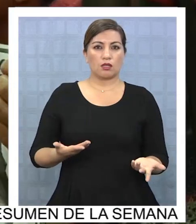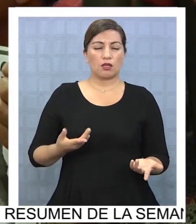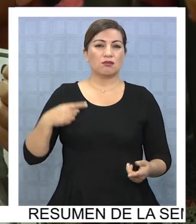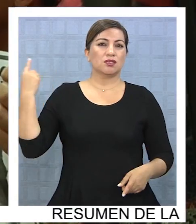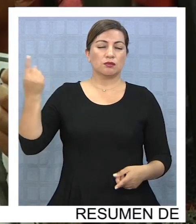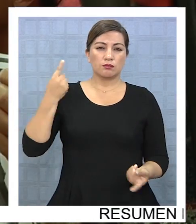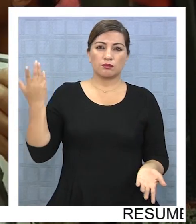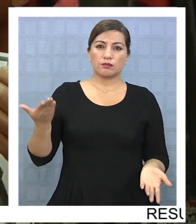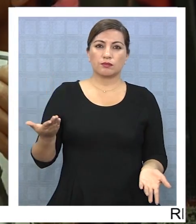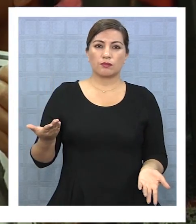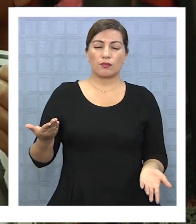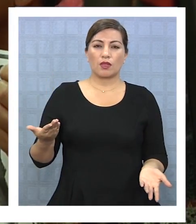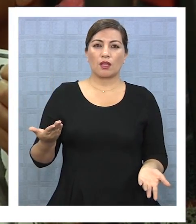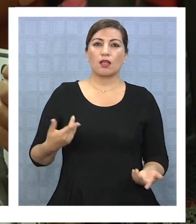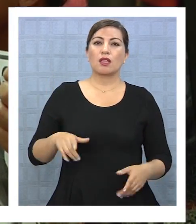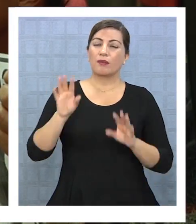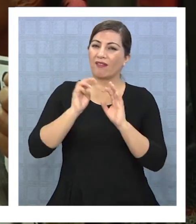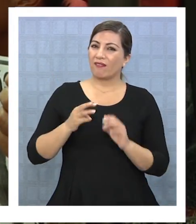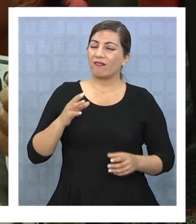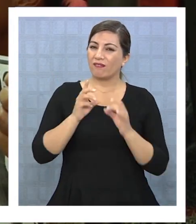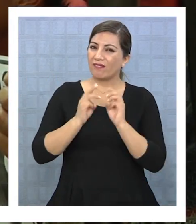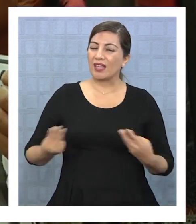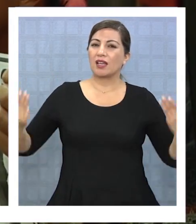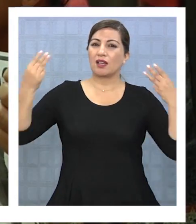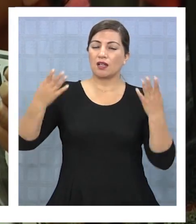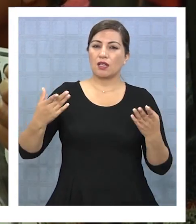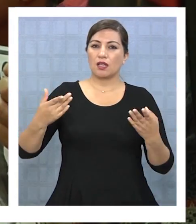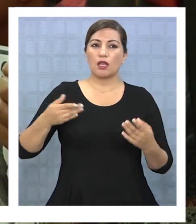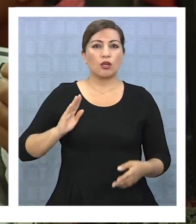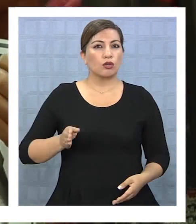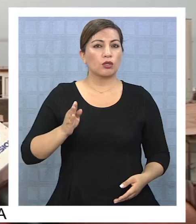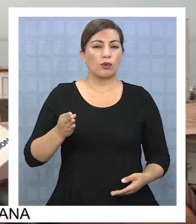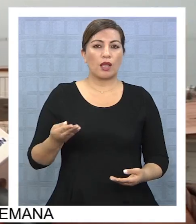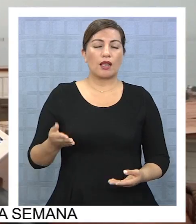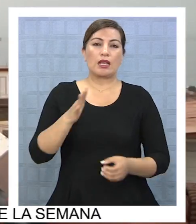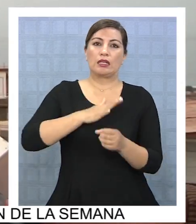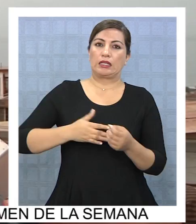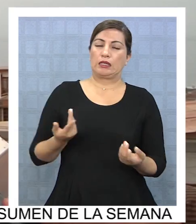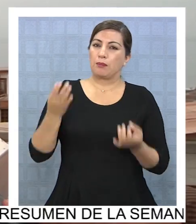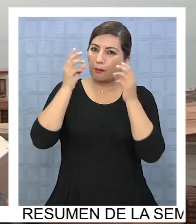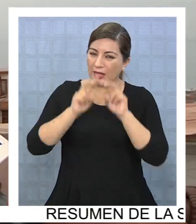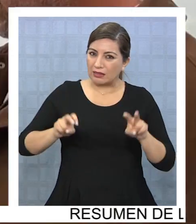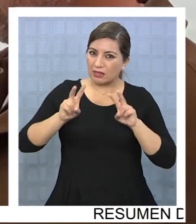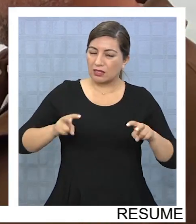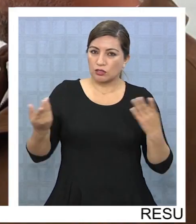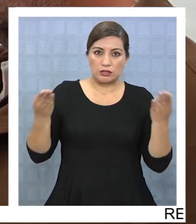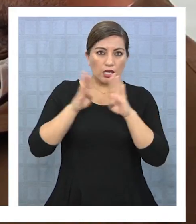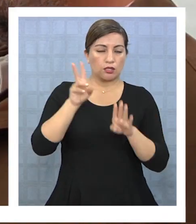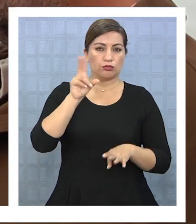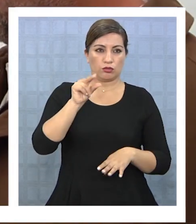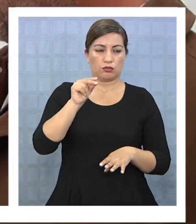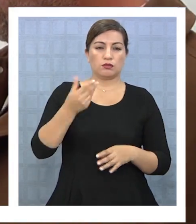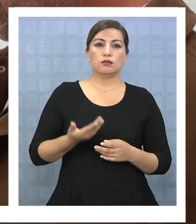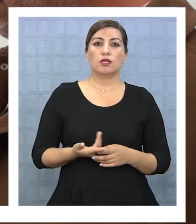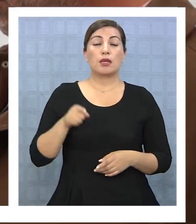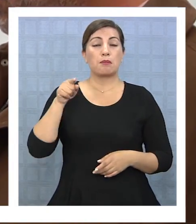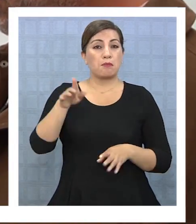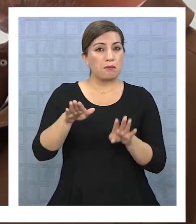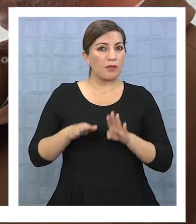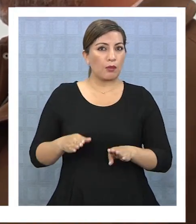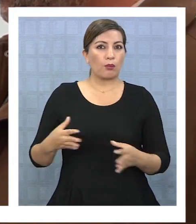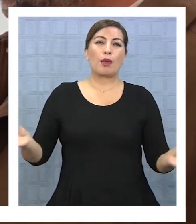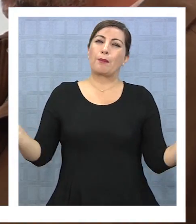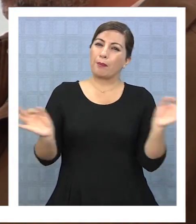reunión como lo que hicimos con la Fiscalía Nacional, para poder seguir adelante con esta investigación y que no se cierre la investigación, que es el gran riesgo. Sobre la misma situación,